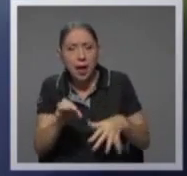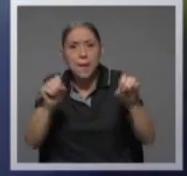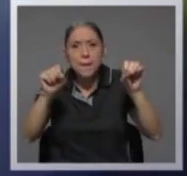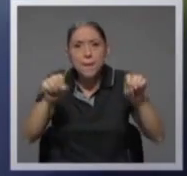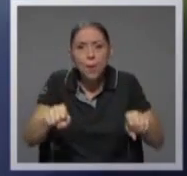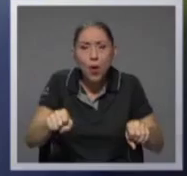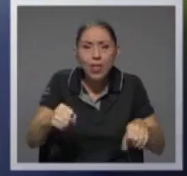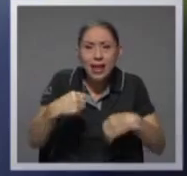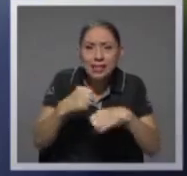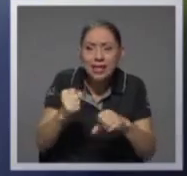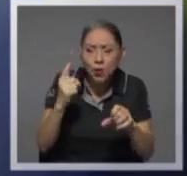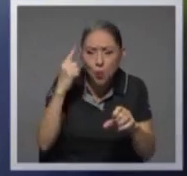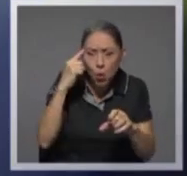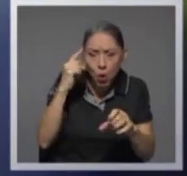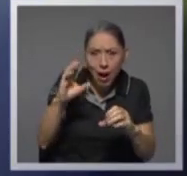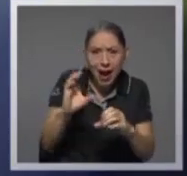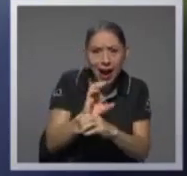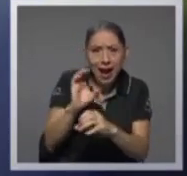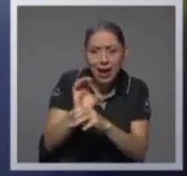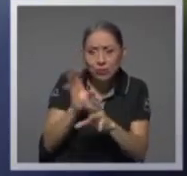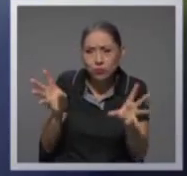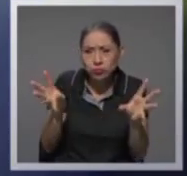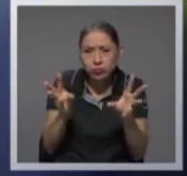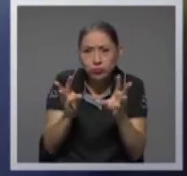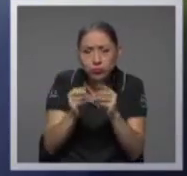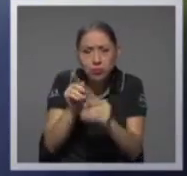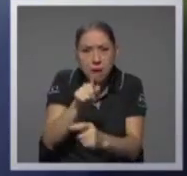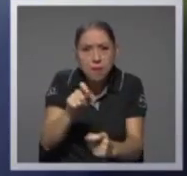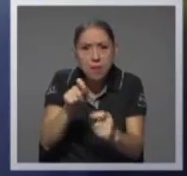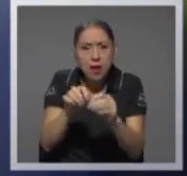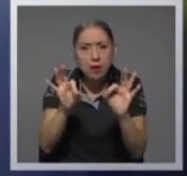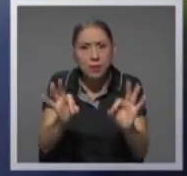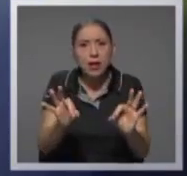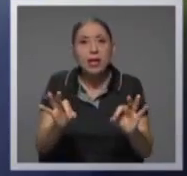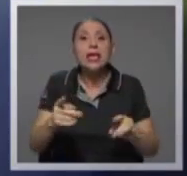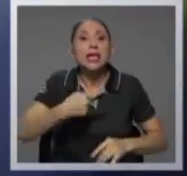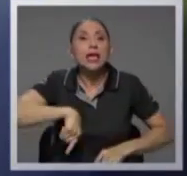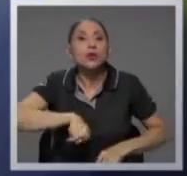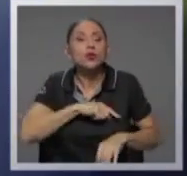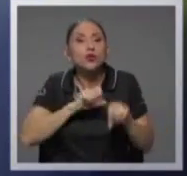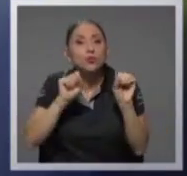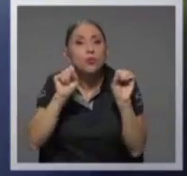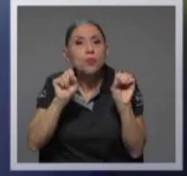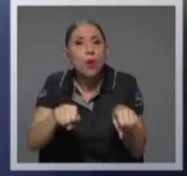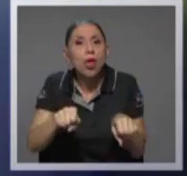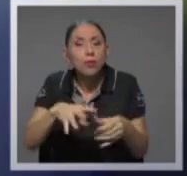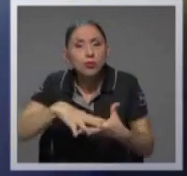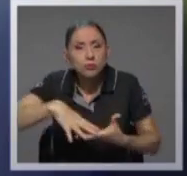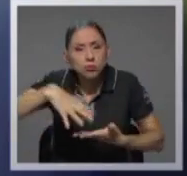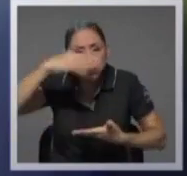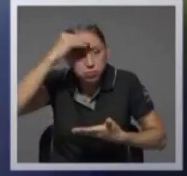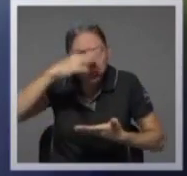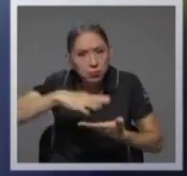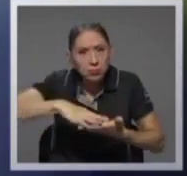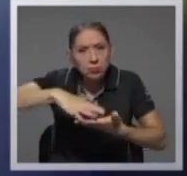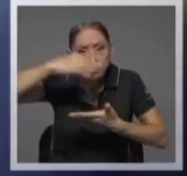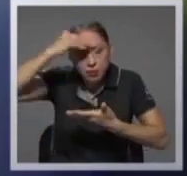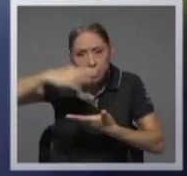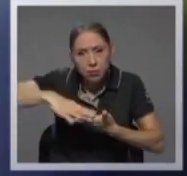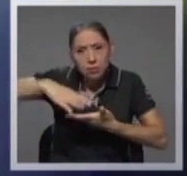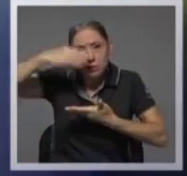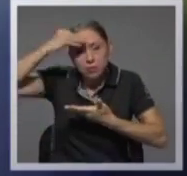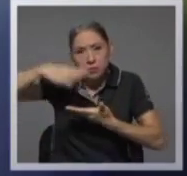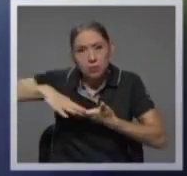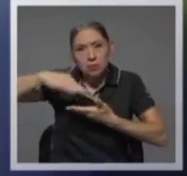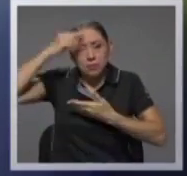precisas posibles y que podamos incorporar esa función de aprendizaje todos los años para poder lograr hacer